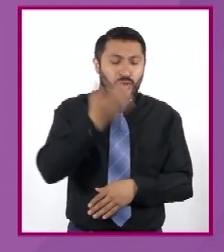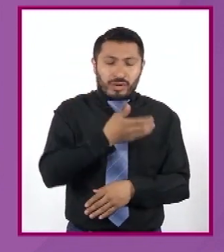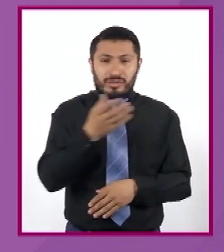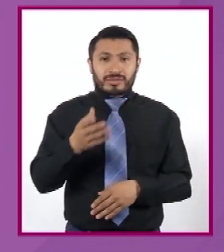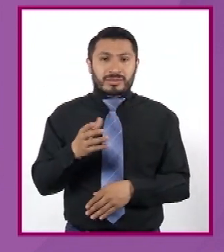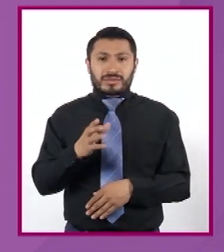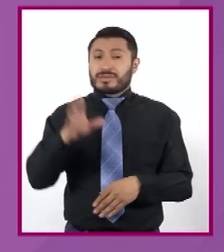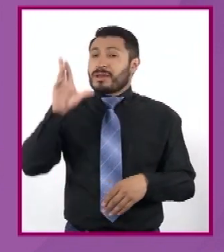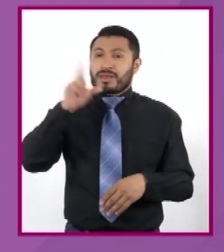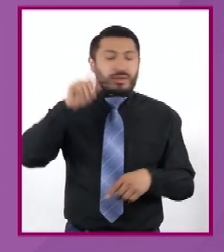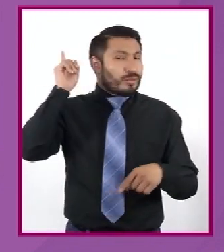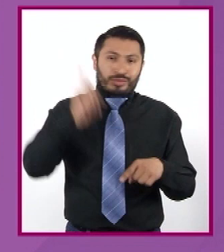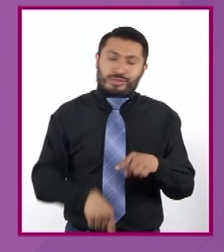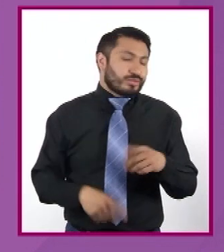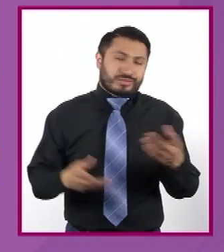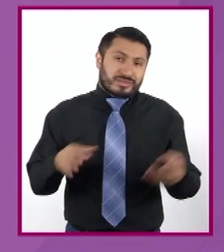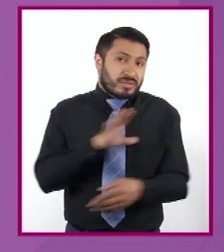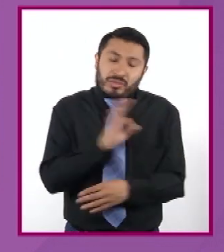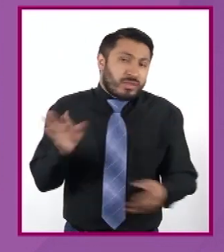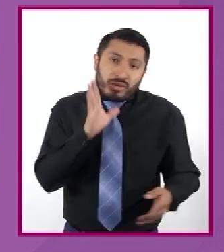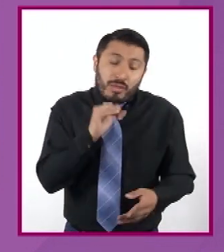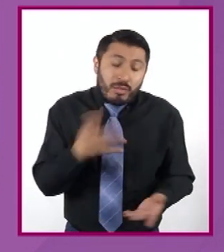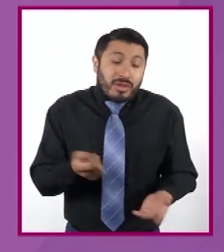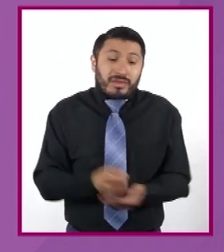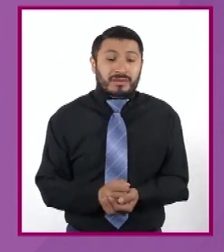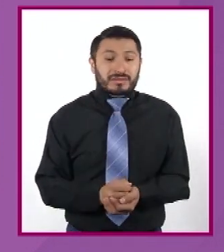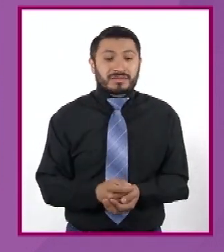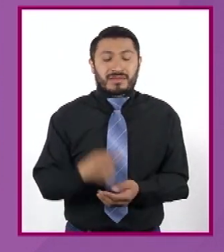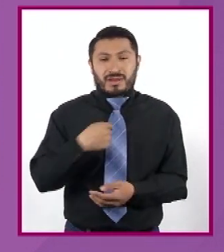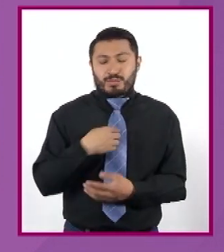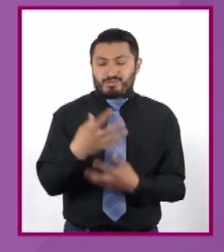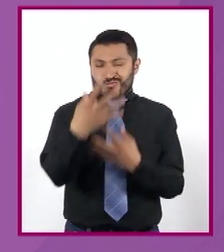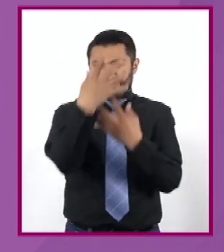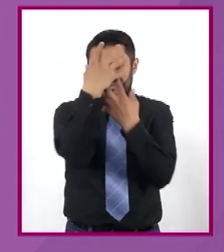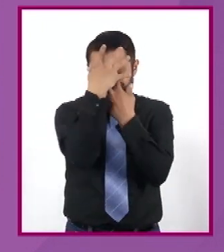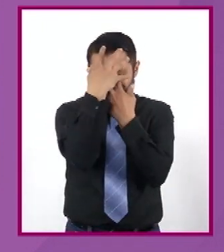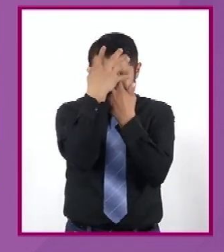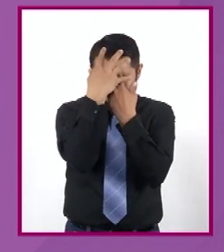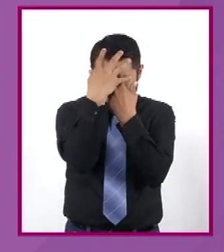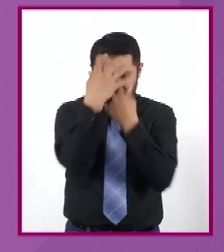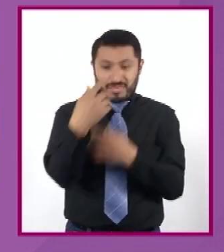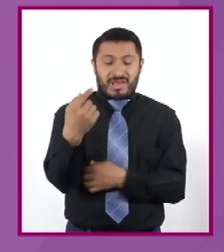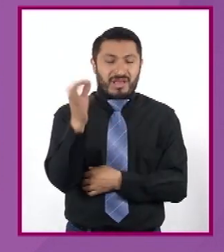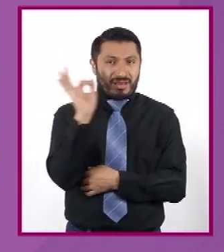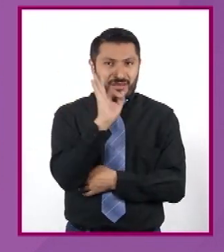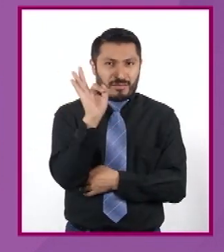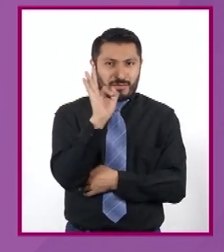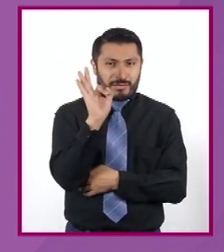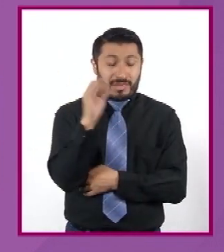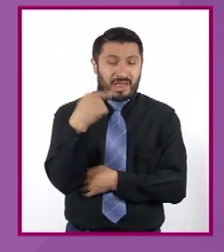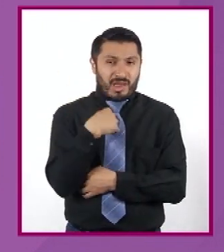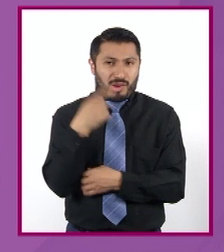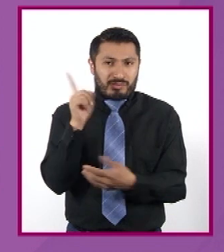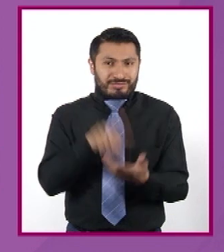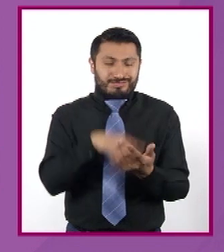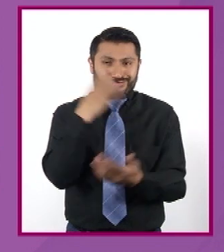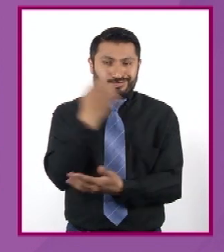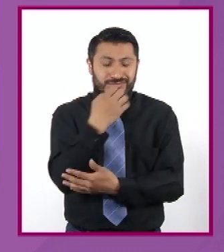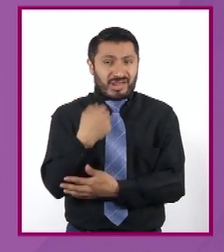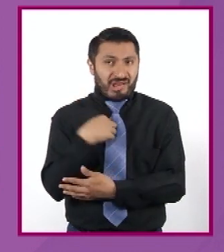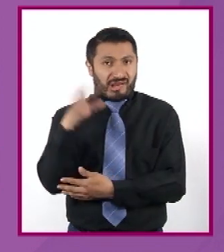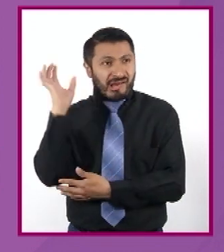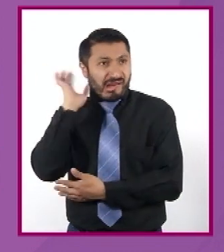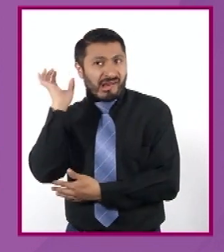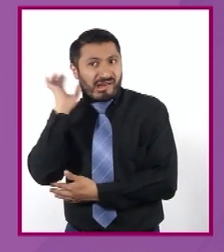nos la van a quitar. Me da vergüenza cuando estoy en la escuela y escucho